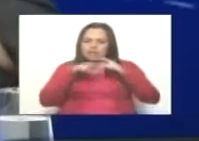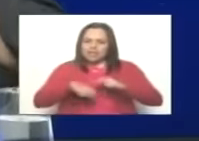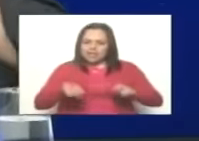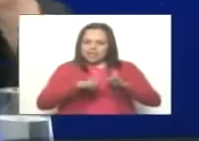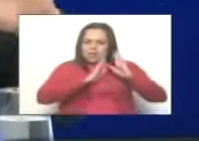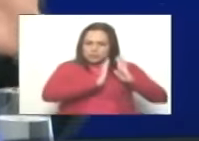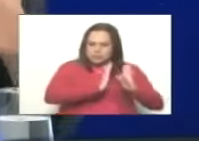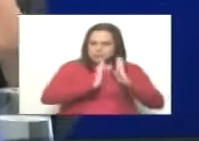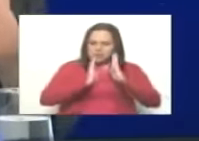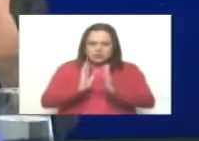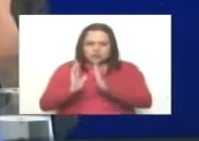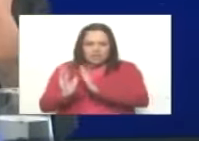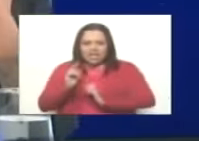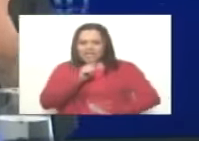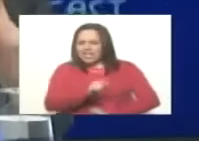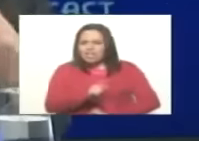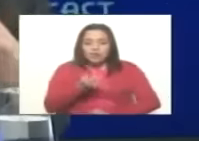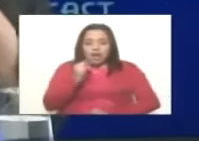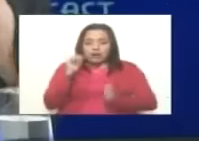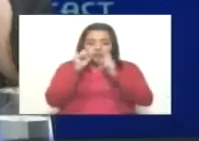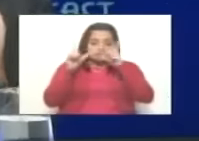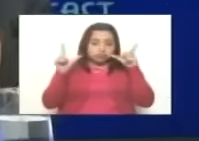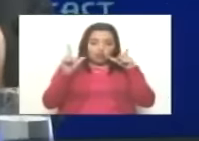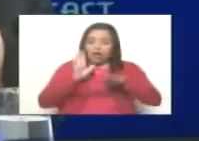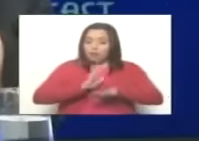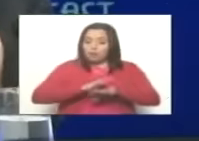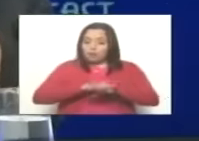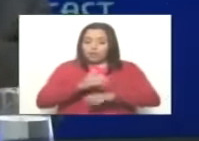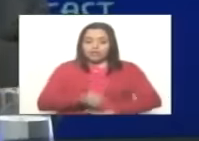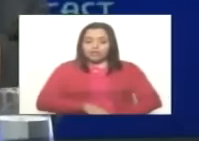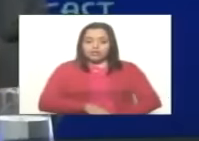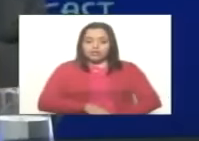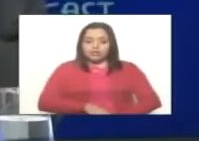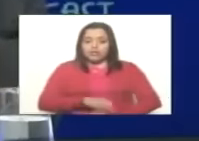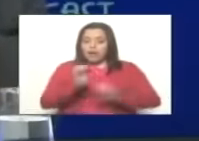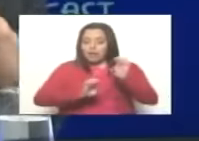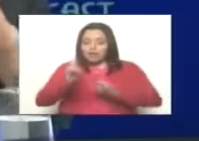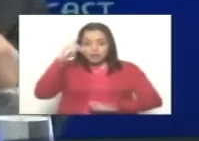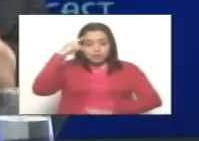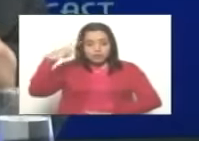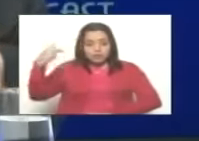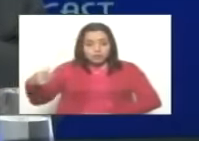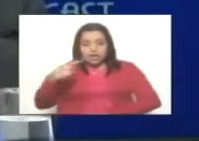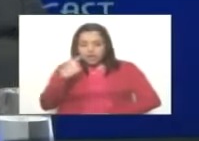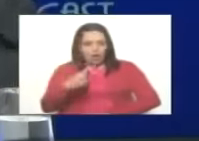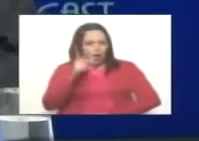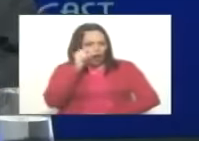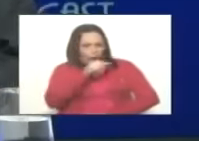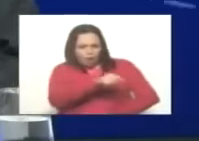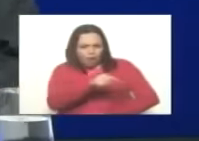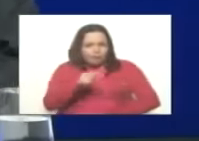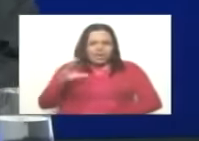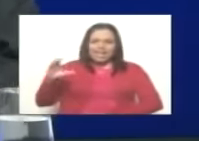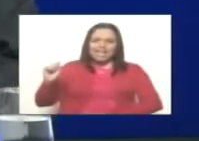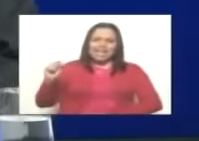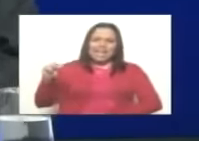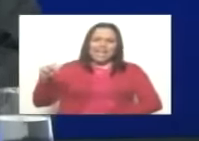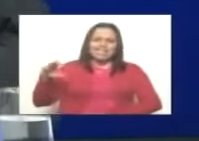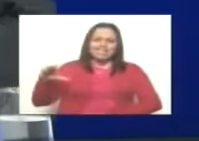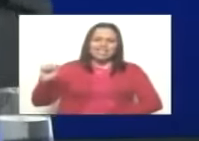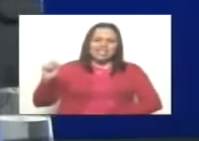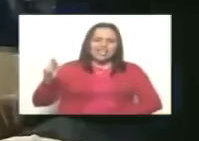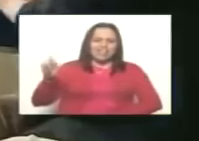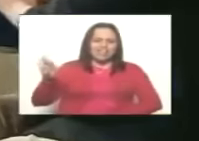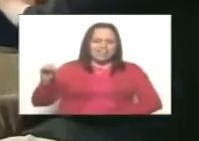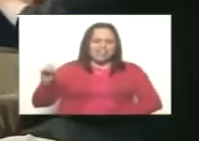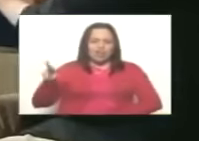fue totalmente impresionante porque la autopsia psiquiátrica te reveló que él no era esquizofrénico, no tuvo un ataque de esquizofrenia. Por